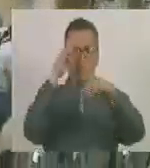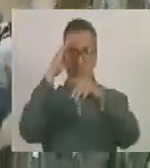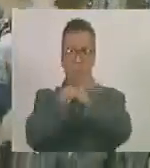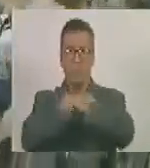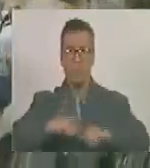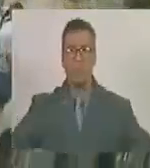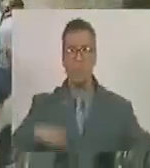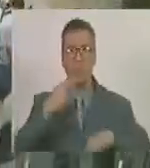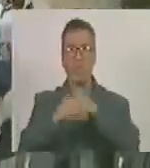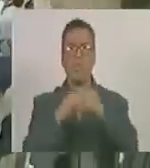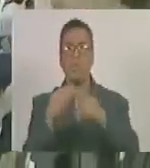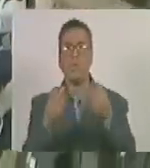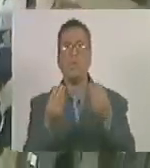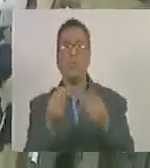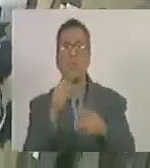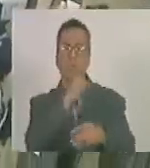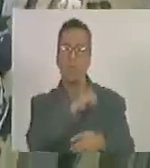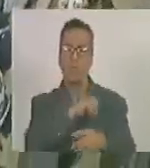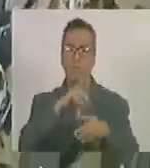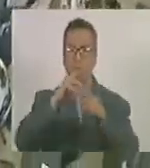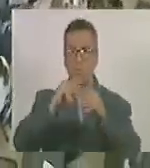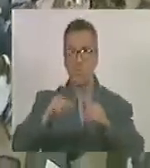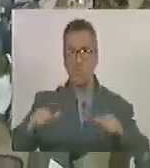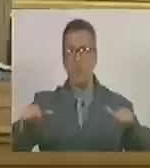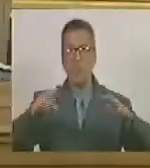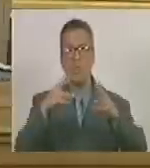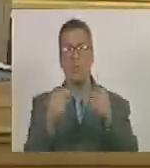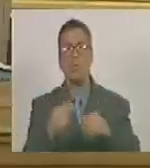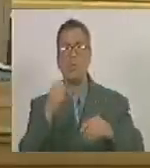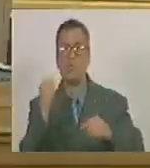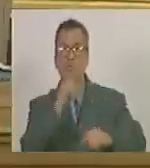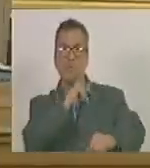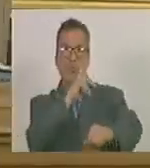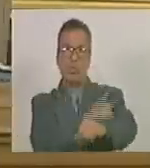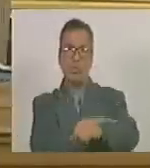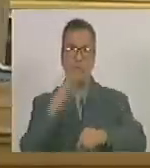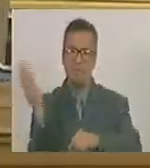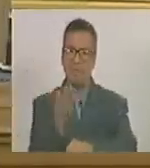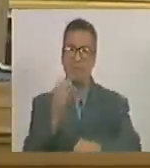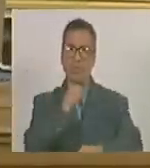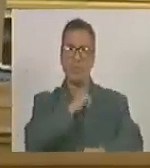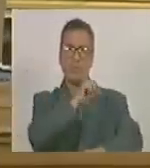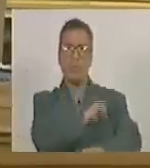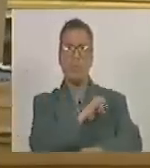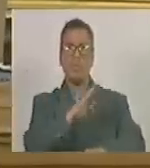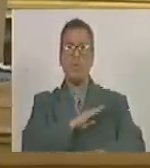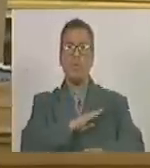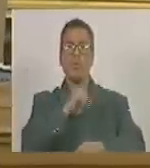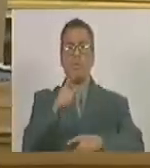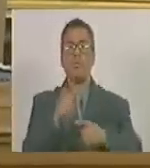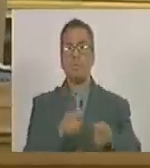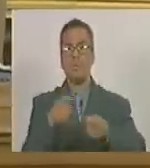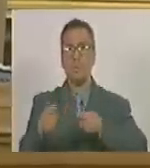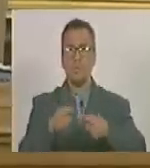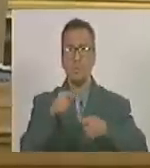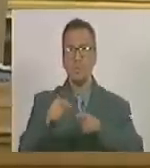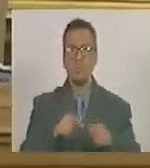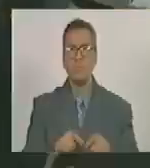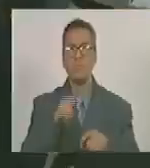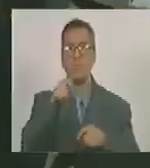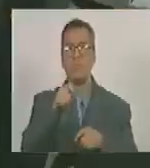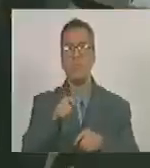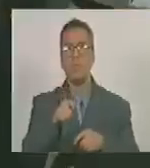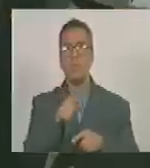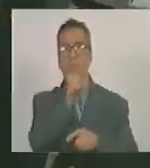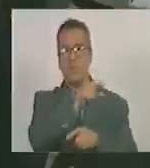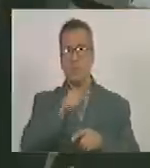militares. Hemos sido demasiado tibios. Tenemos que ser más enérgicos, tenemos que ser más duros y duras en el tratamiento de